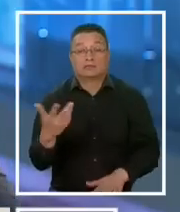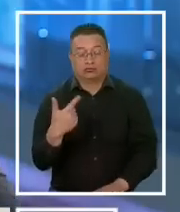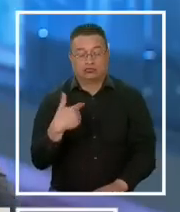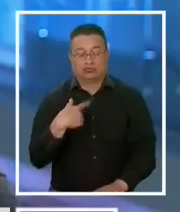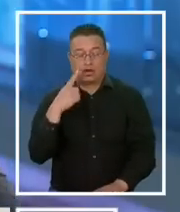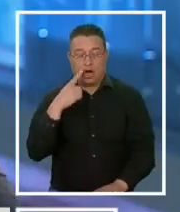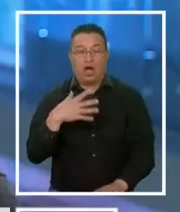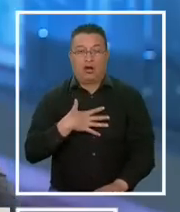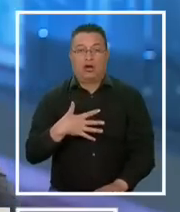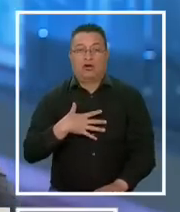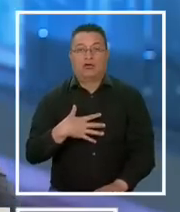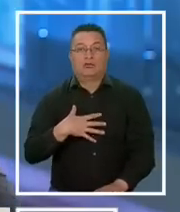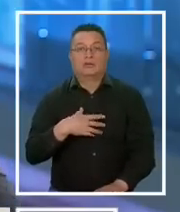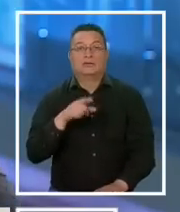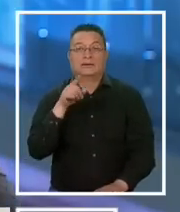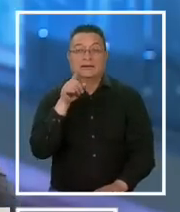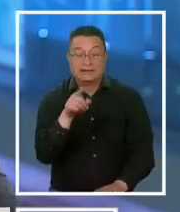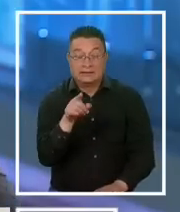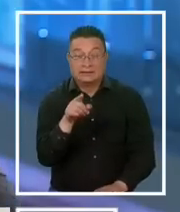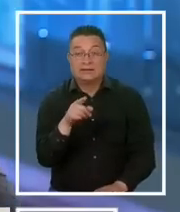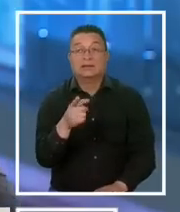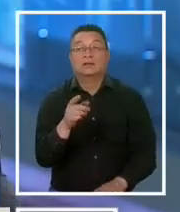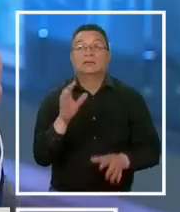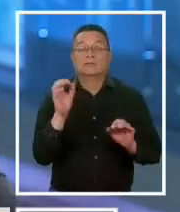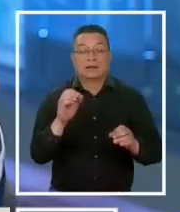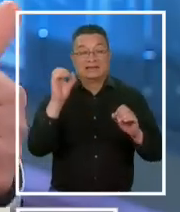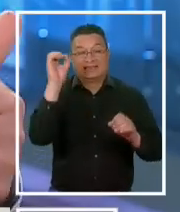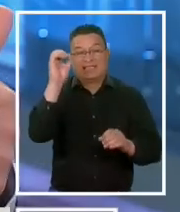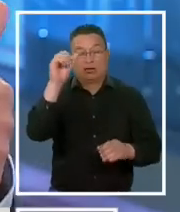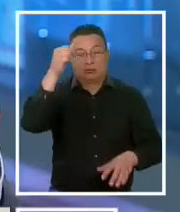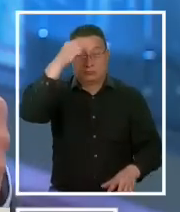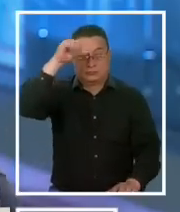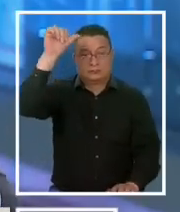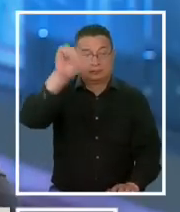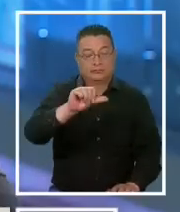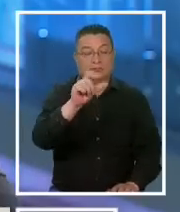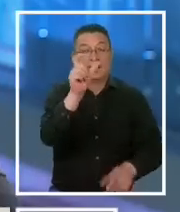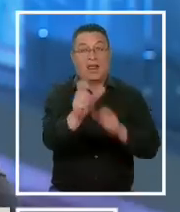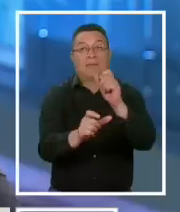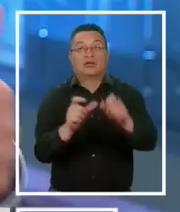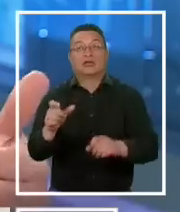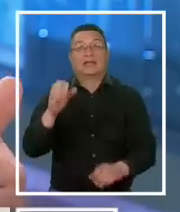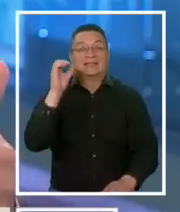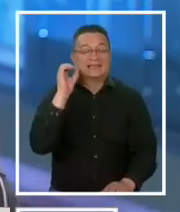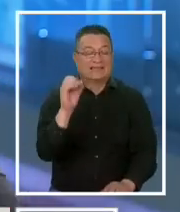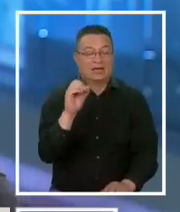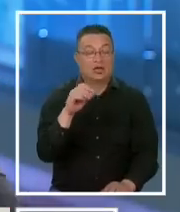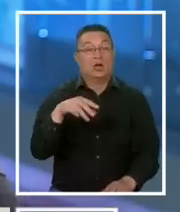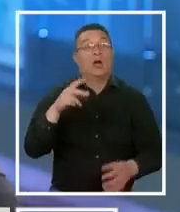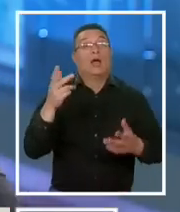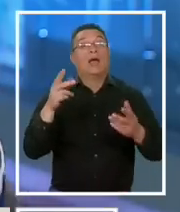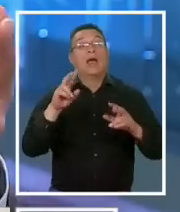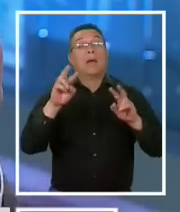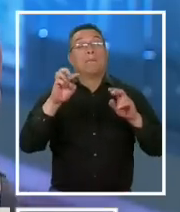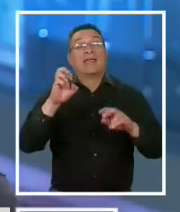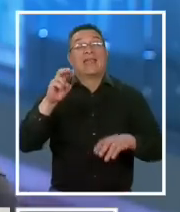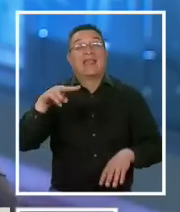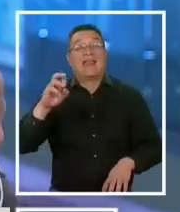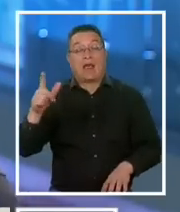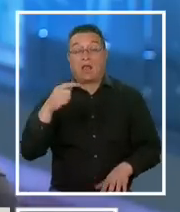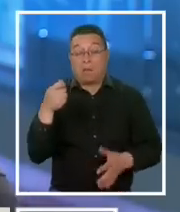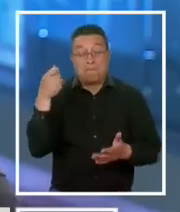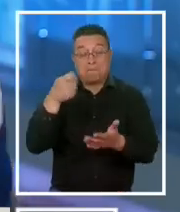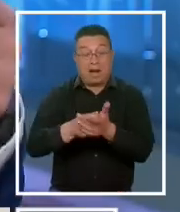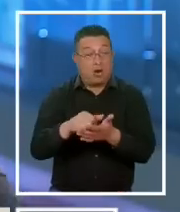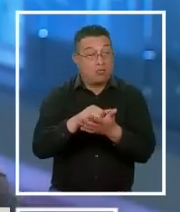teníamos es que ese caso En definitiva terminó con cero sanción para estas personas del punto de vista penal y no pagaron ni siquiera